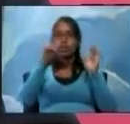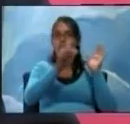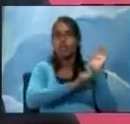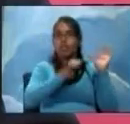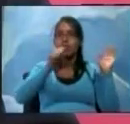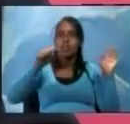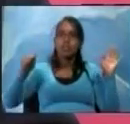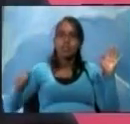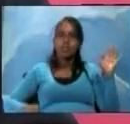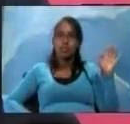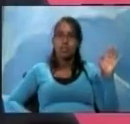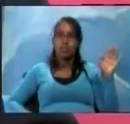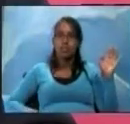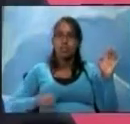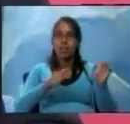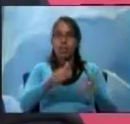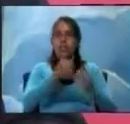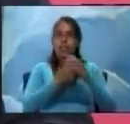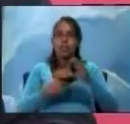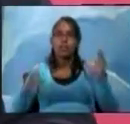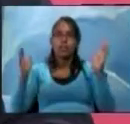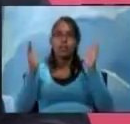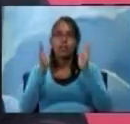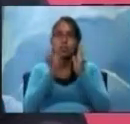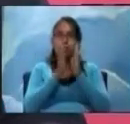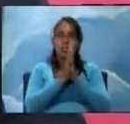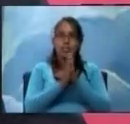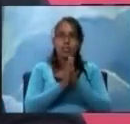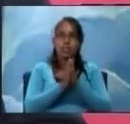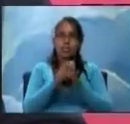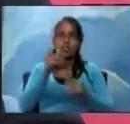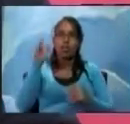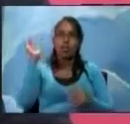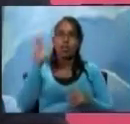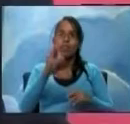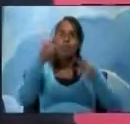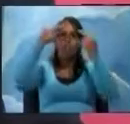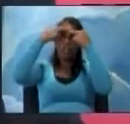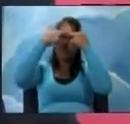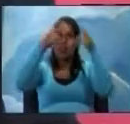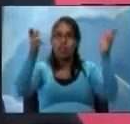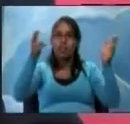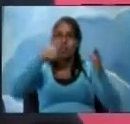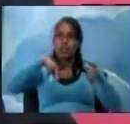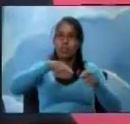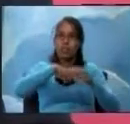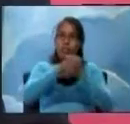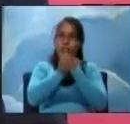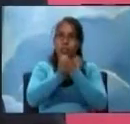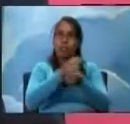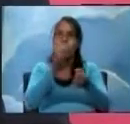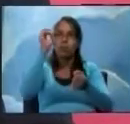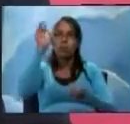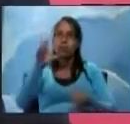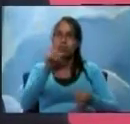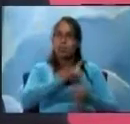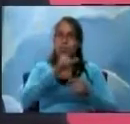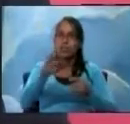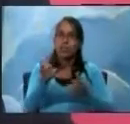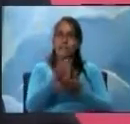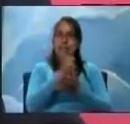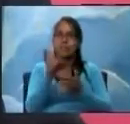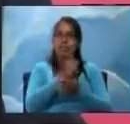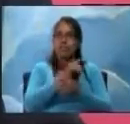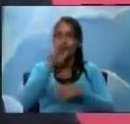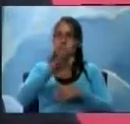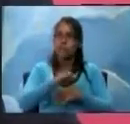Señor, el Espíritu Santo ha venido revelando a nuestro amado Pastor Puerta, y a través de estas